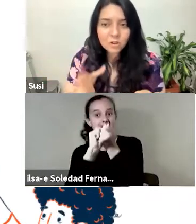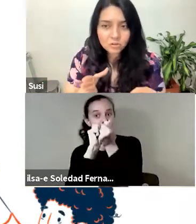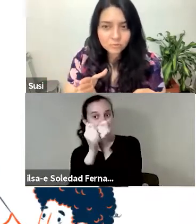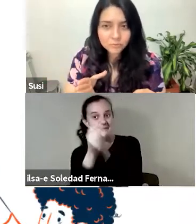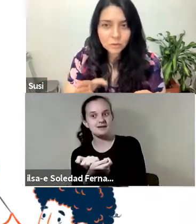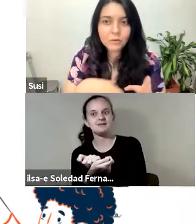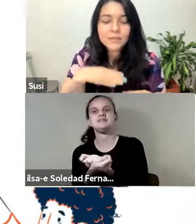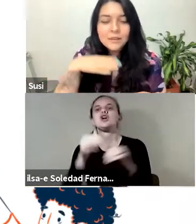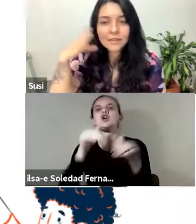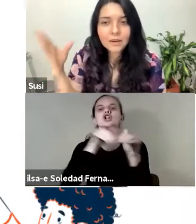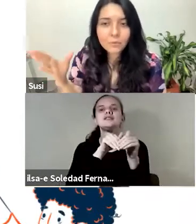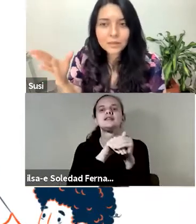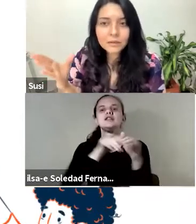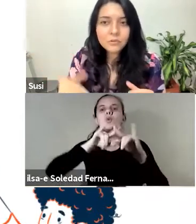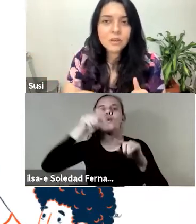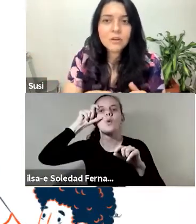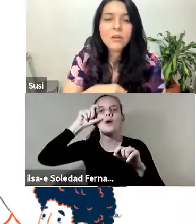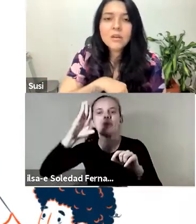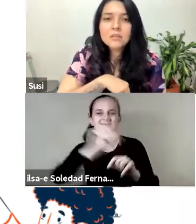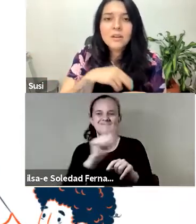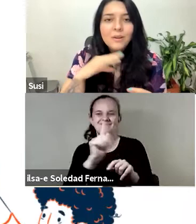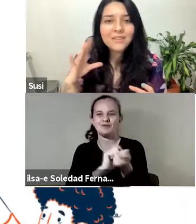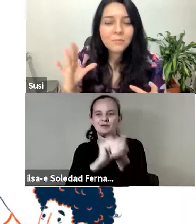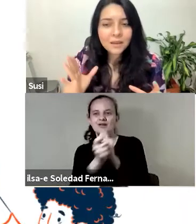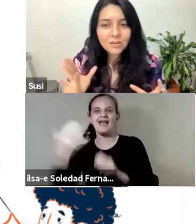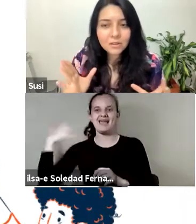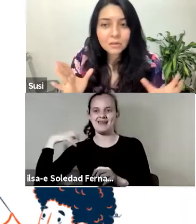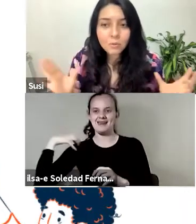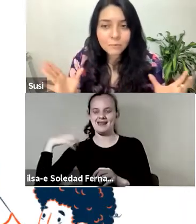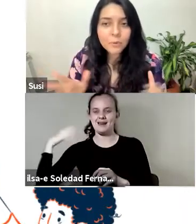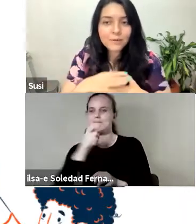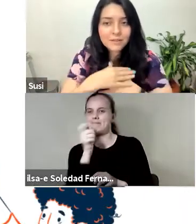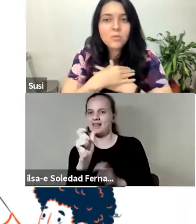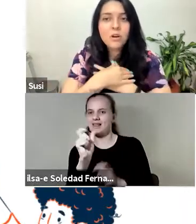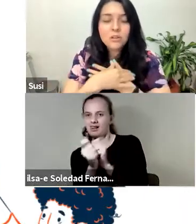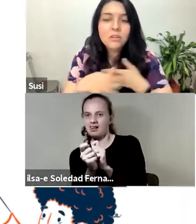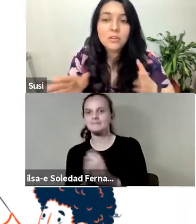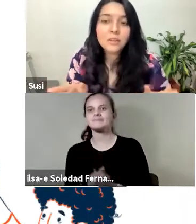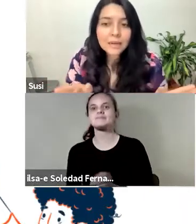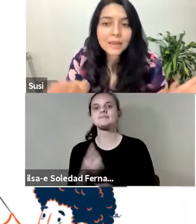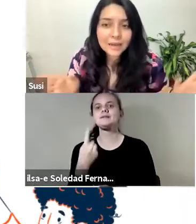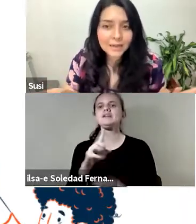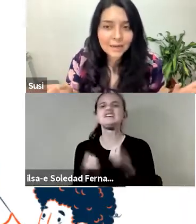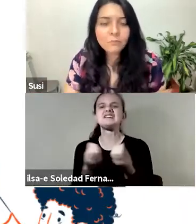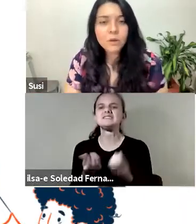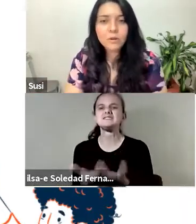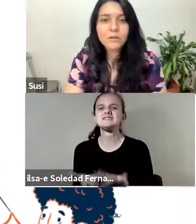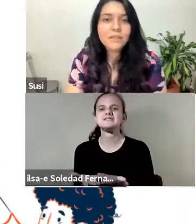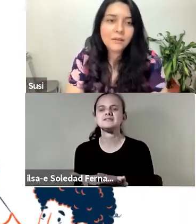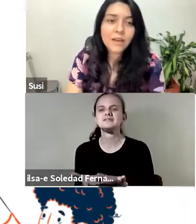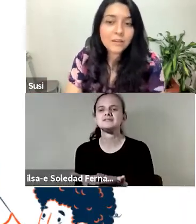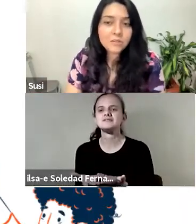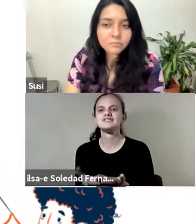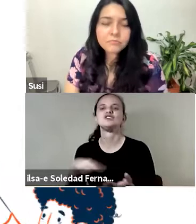ahora, pronto. Cuando vayan a salir las WCAG 3.0, ya no va a ser más contenido web, porque va a ser sobre contenido digital en general, pero por